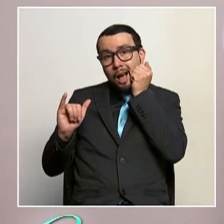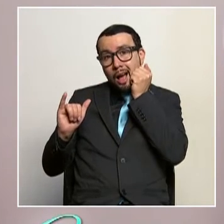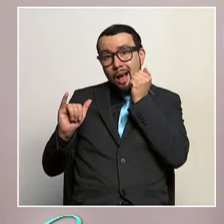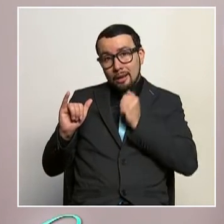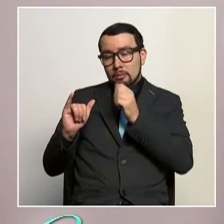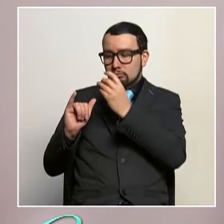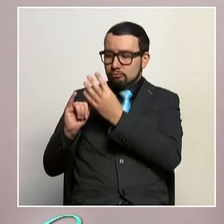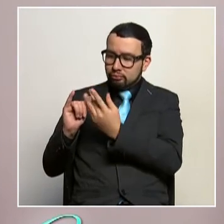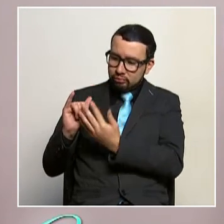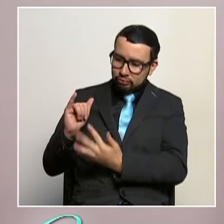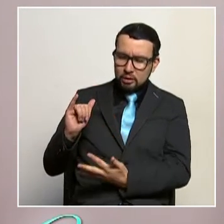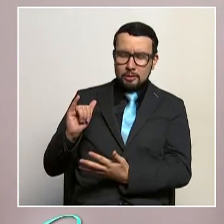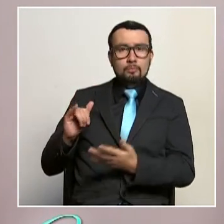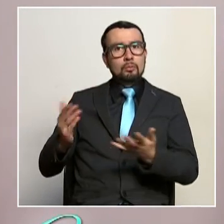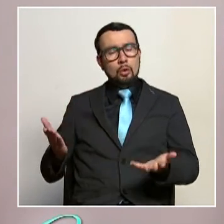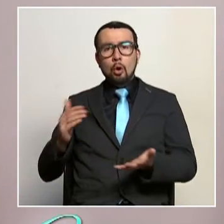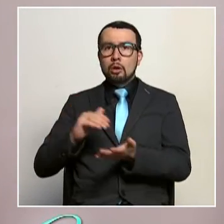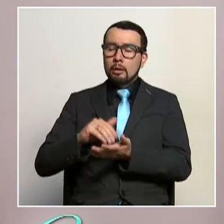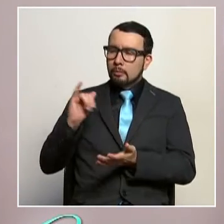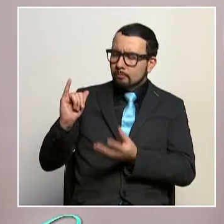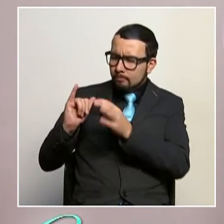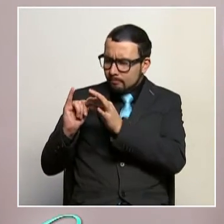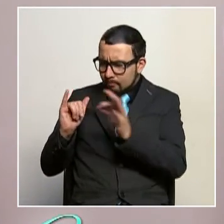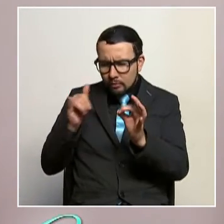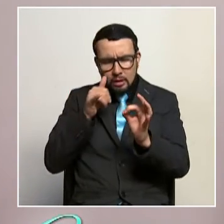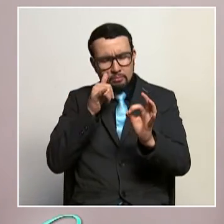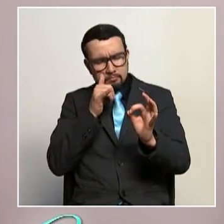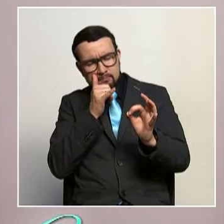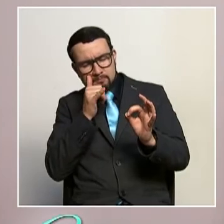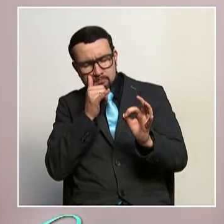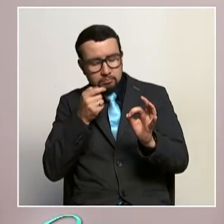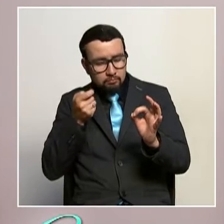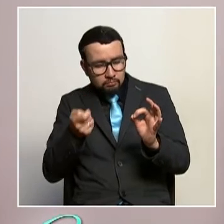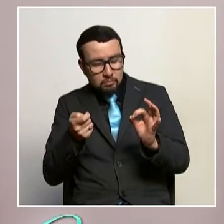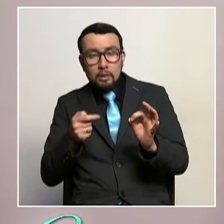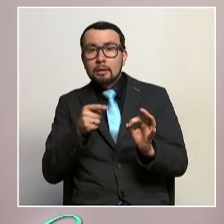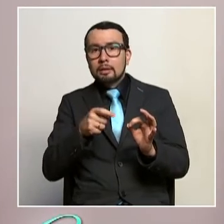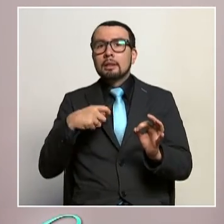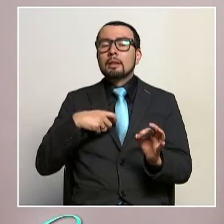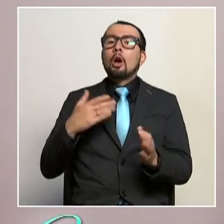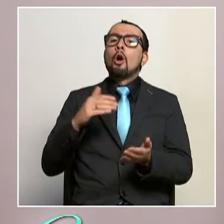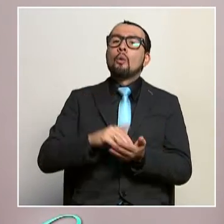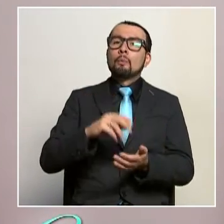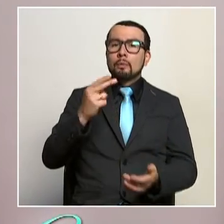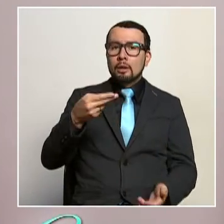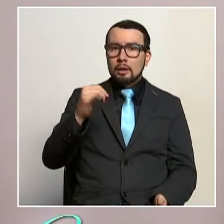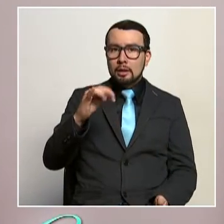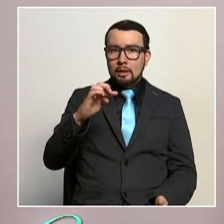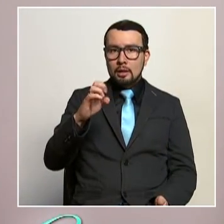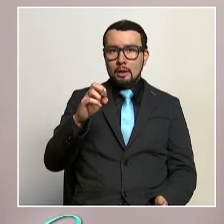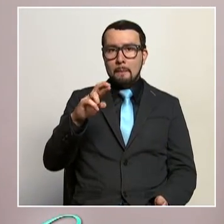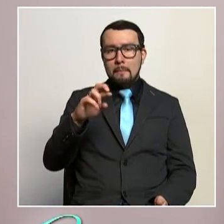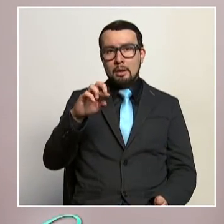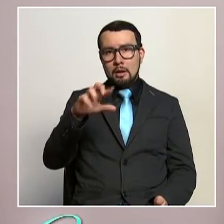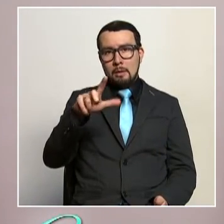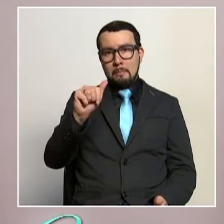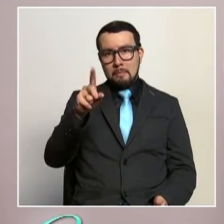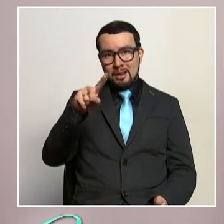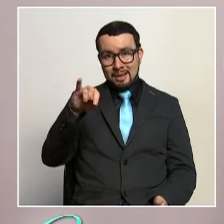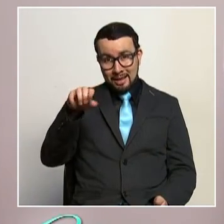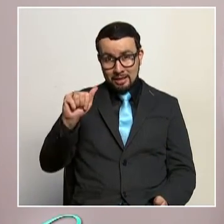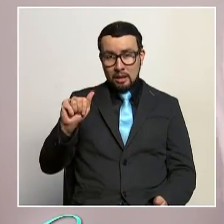Entonces nuevamente tuvimos que tomar biopsia, la mandamos al laboratorio y salió una hiperplasia del endometrio. Y esto se